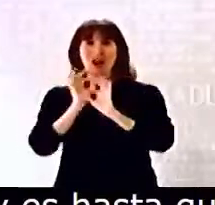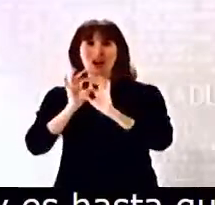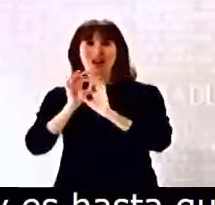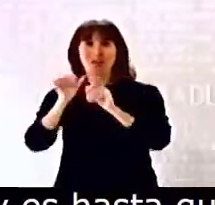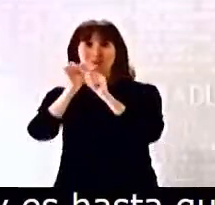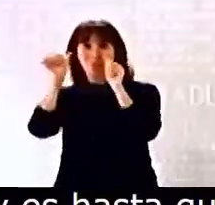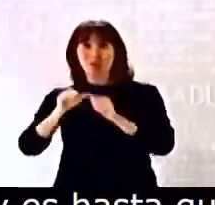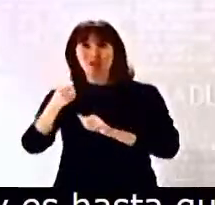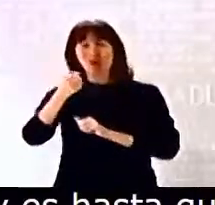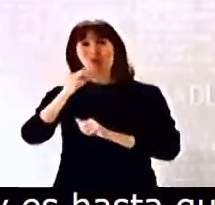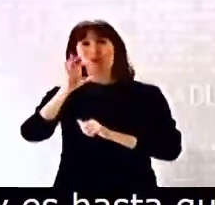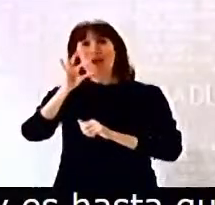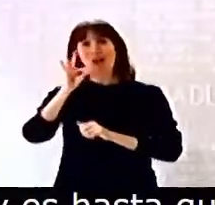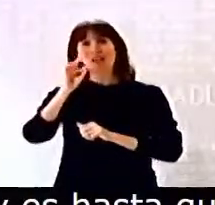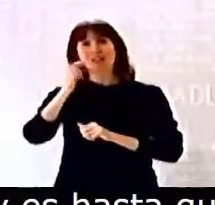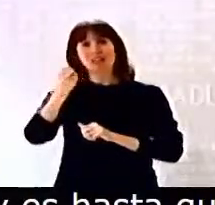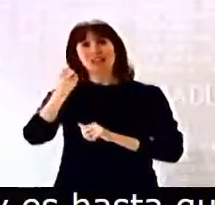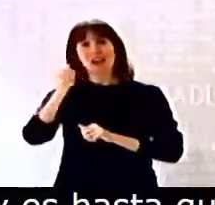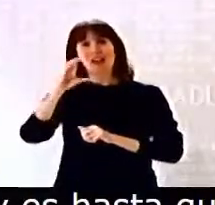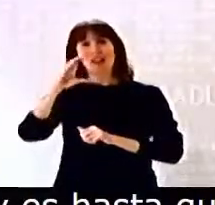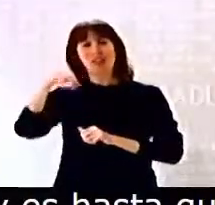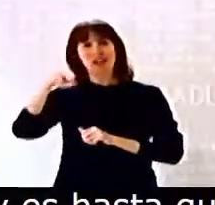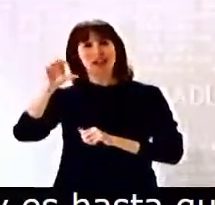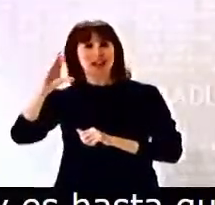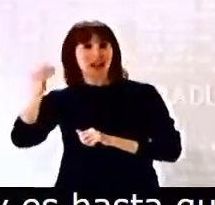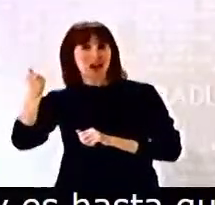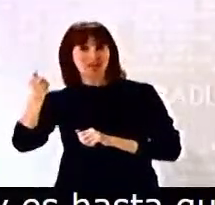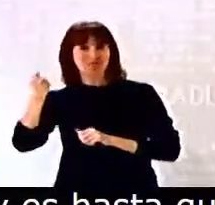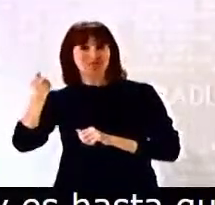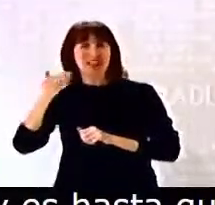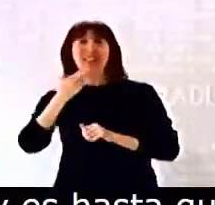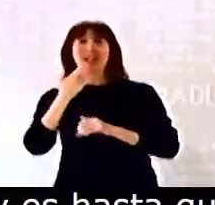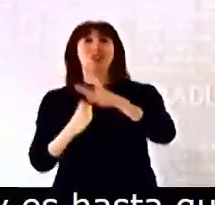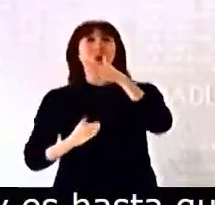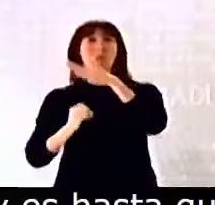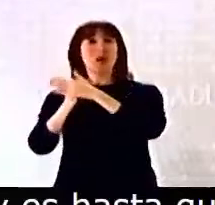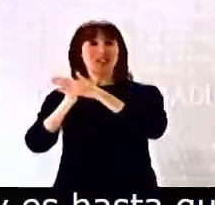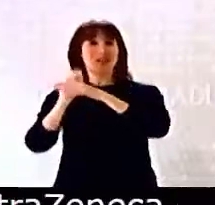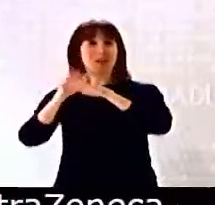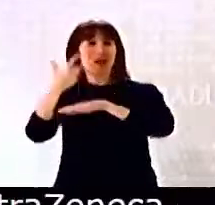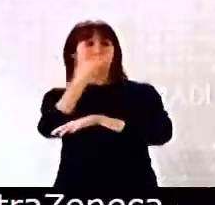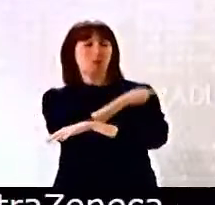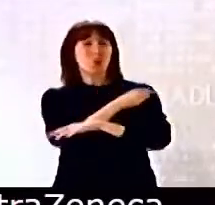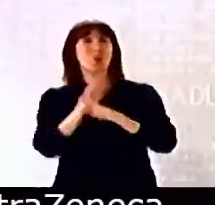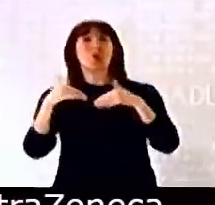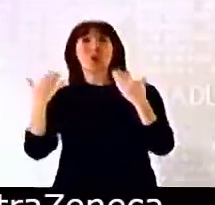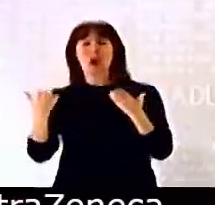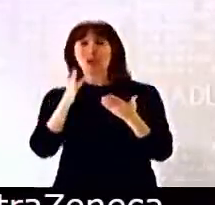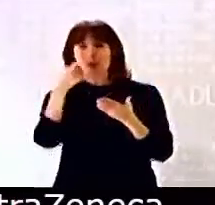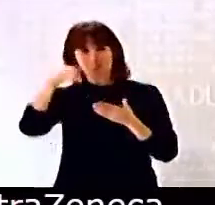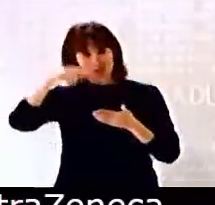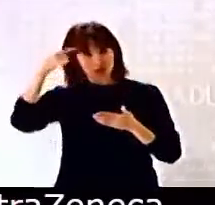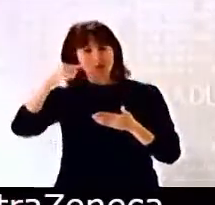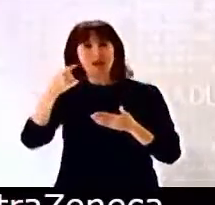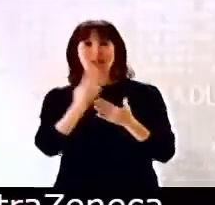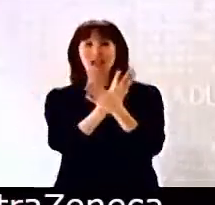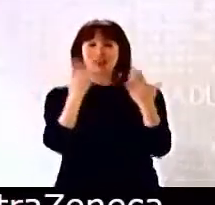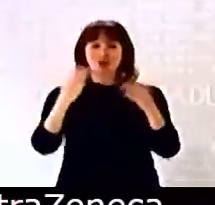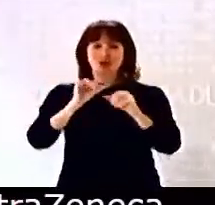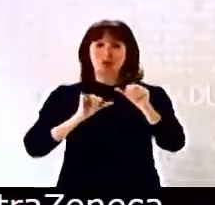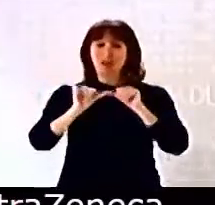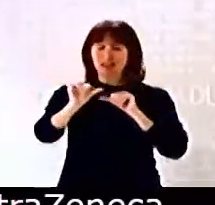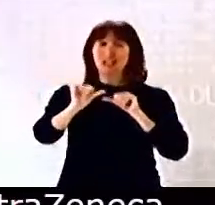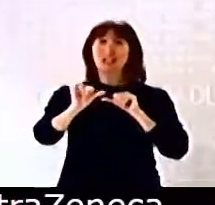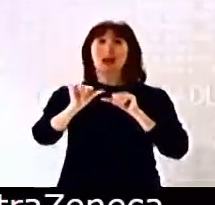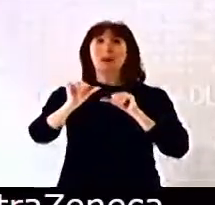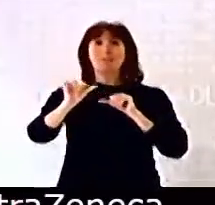AstraZeneca. Estamos esperando que los expertos nos digan hasta qué edad se puede permitir. Ya saben que es a partir de los 18 años y